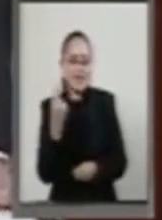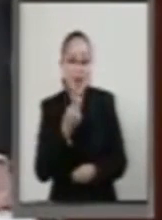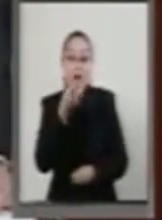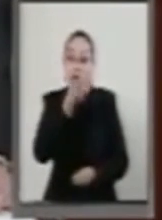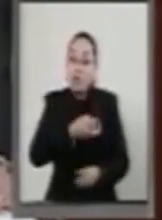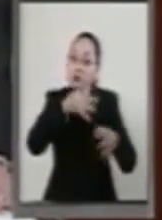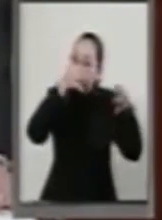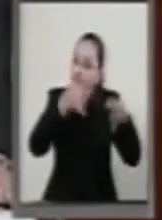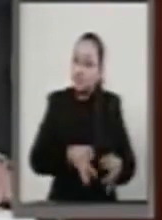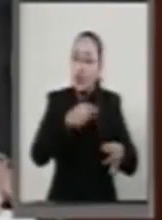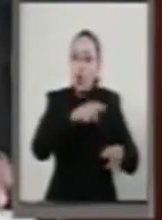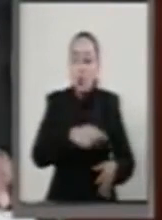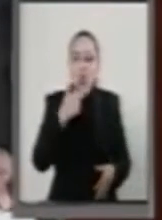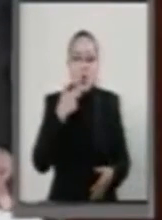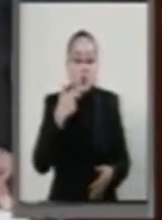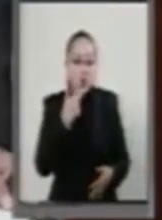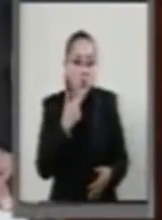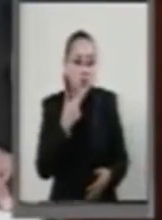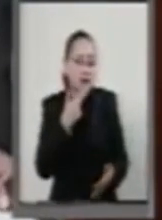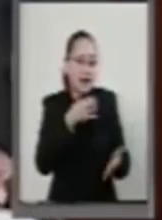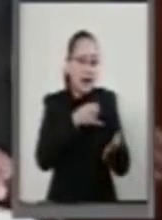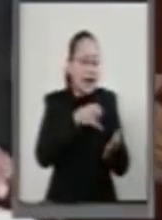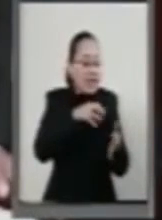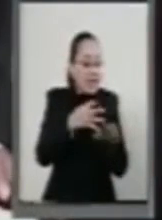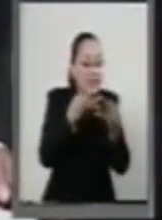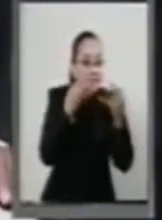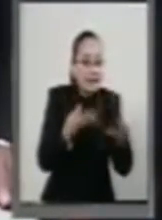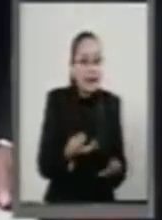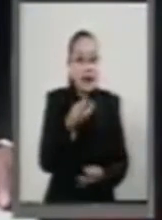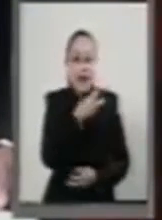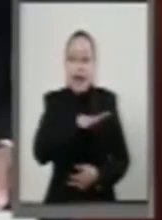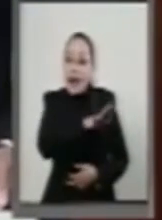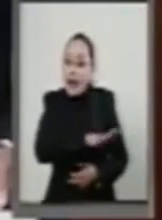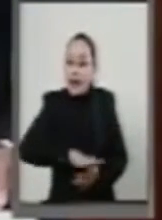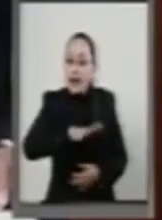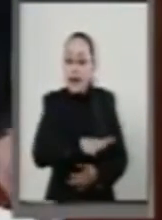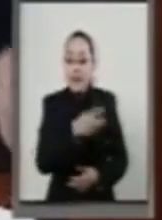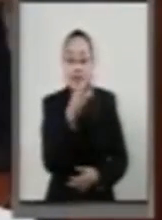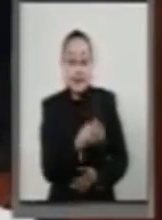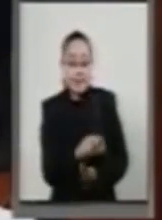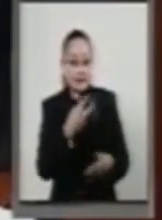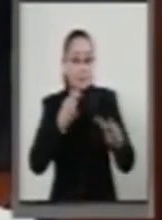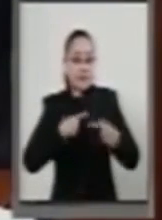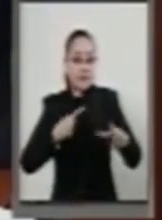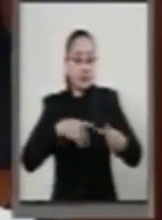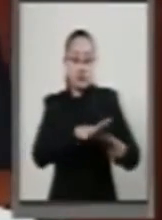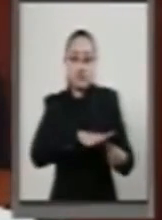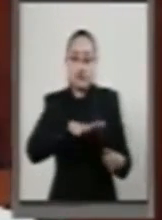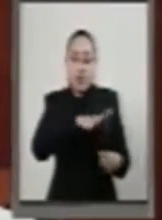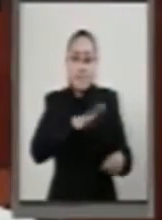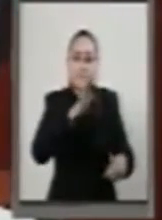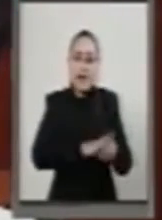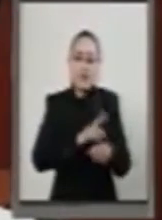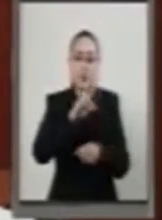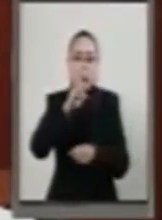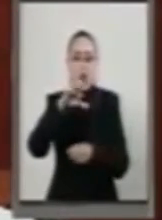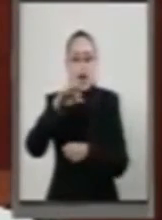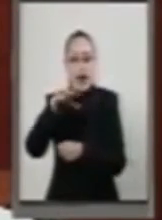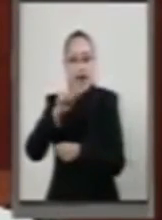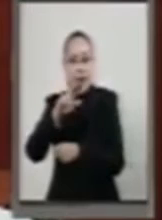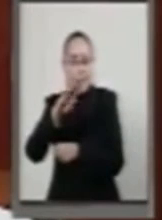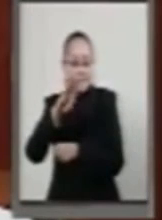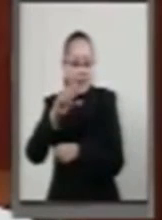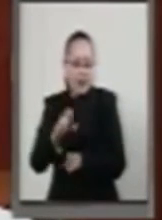a los verdaderos labradores de la tierra, ya que es precisamente dicho sector el más vulnerable y al